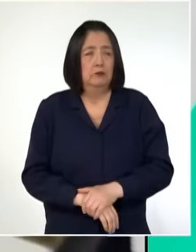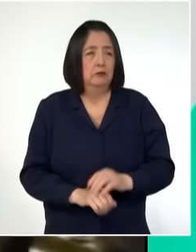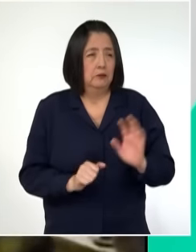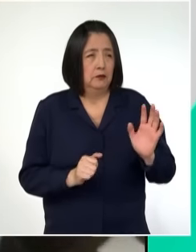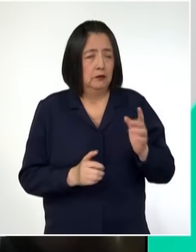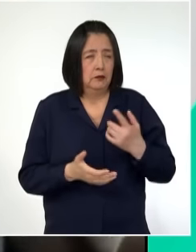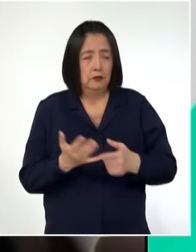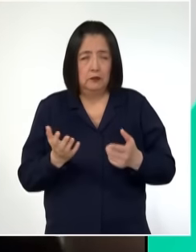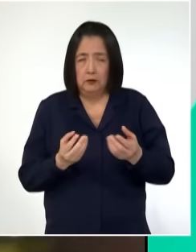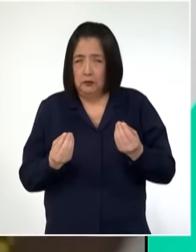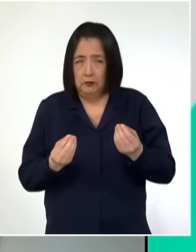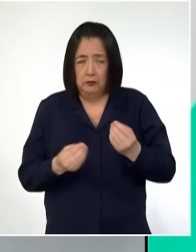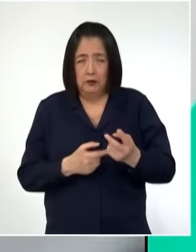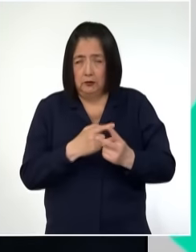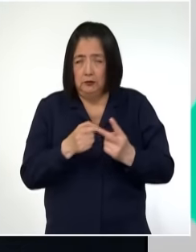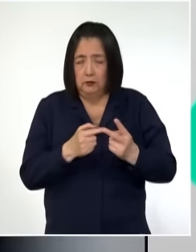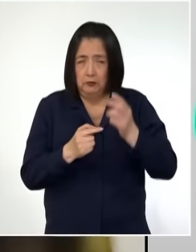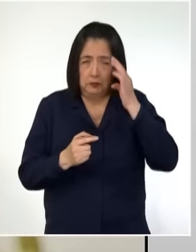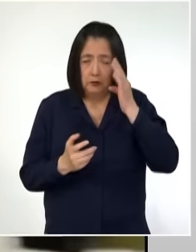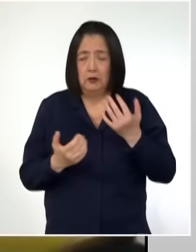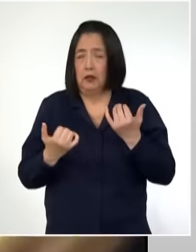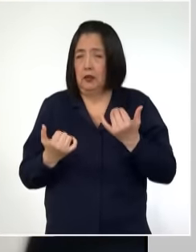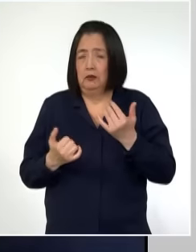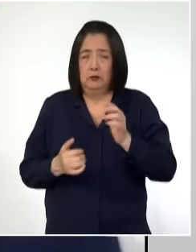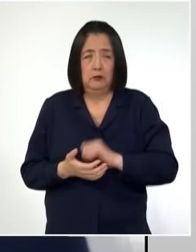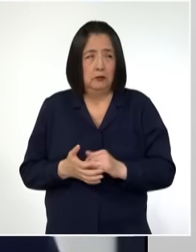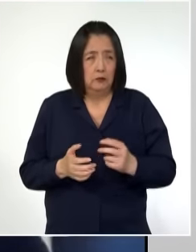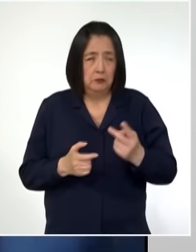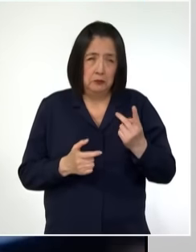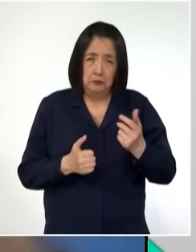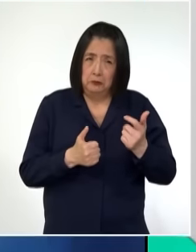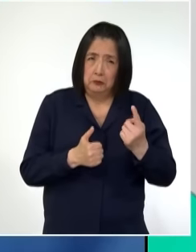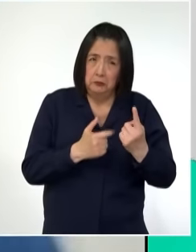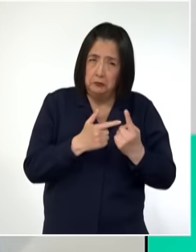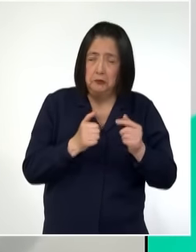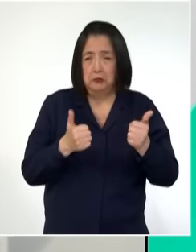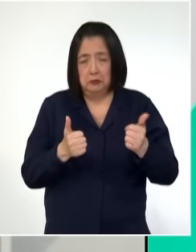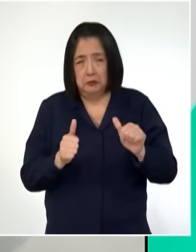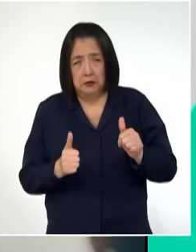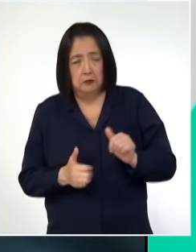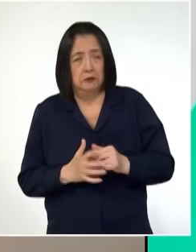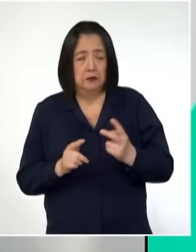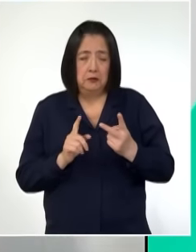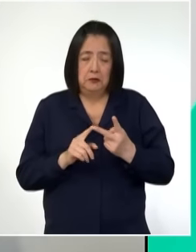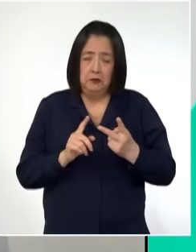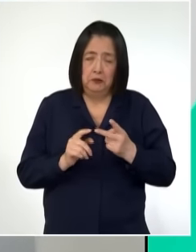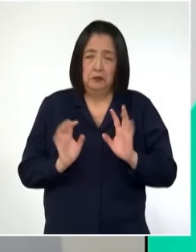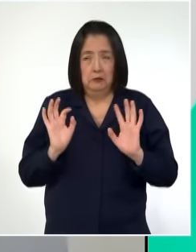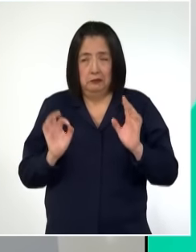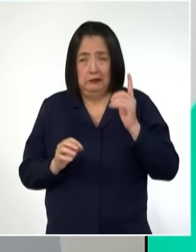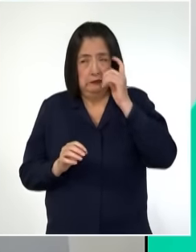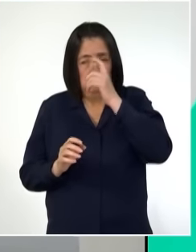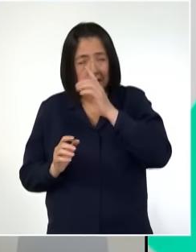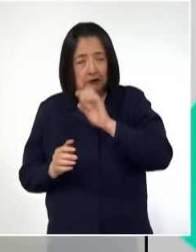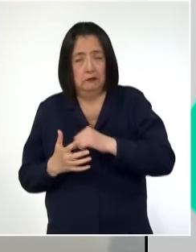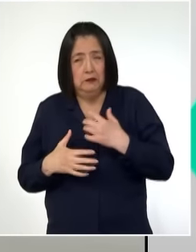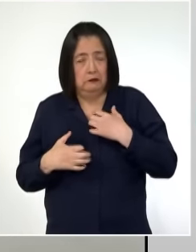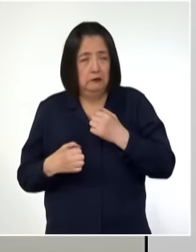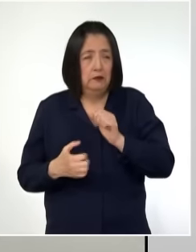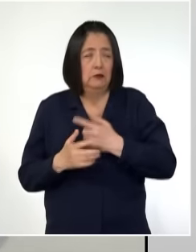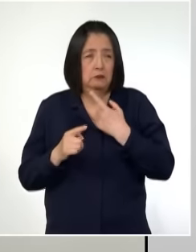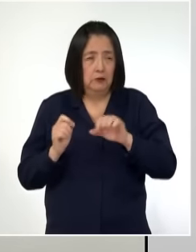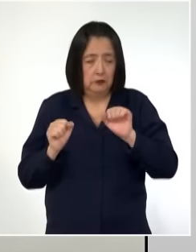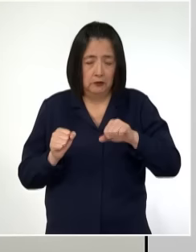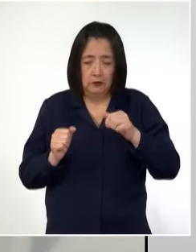¿Cuál es el estado de salud de estos dos? Todavía uno está estable, el otro todavía su estado de salud es un poco más complicado, pero sí están